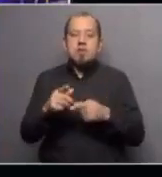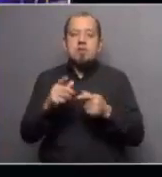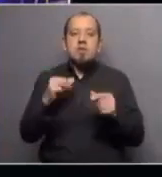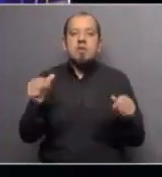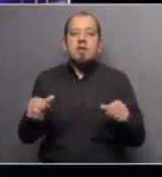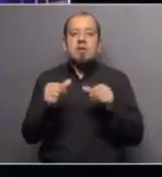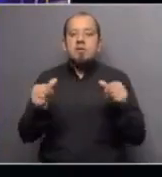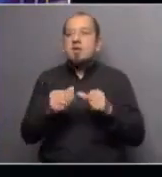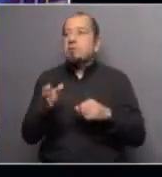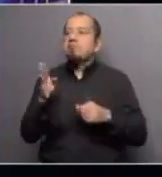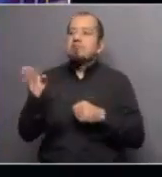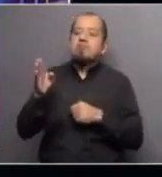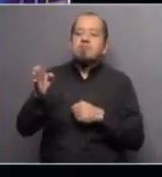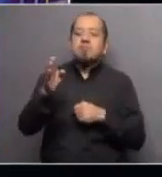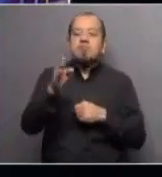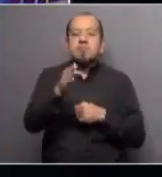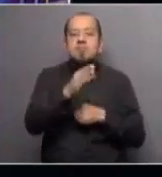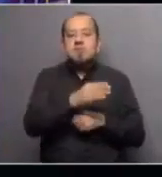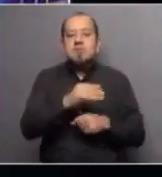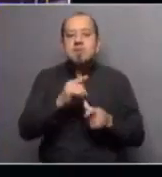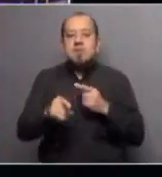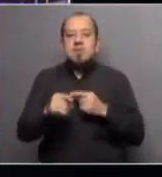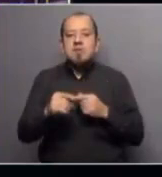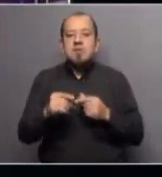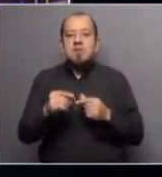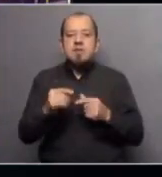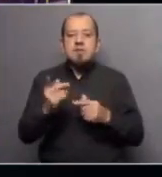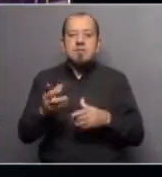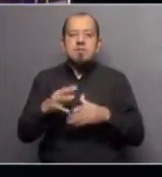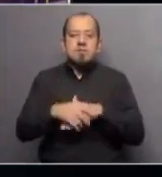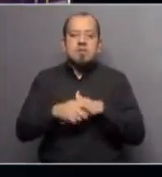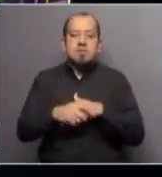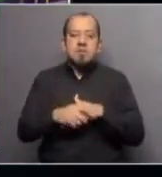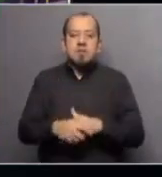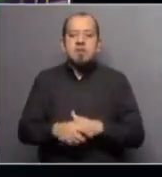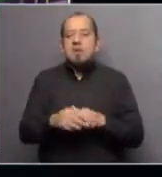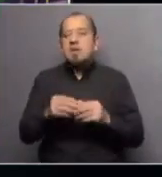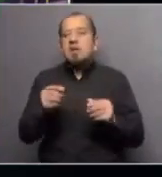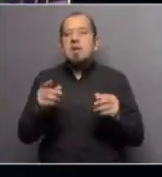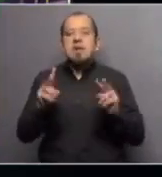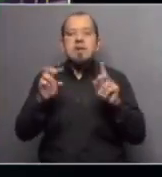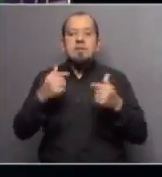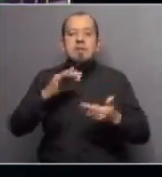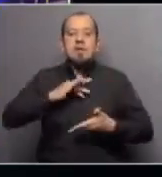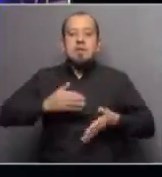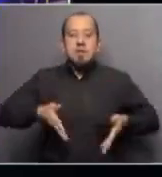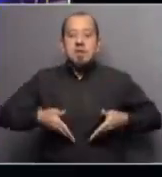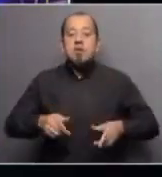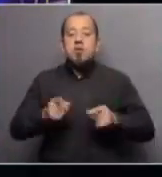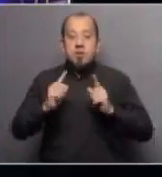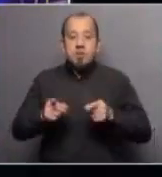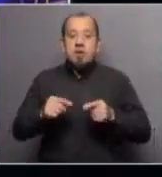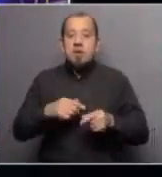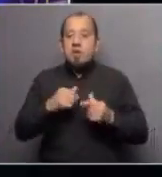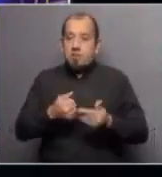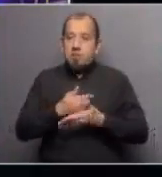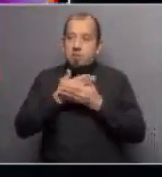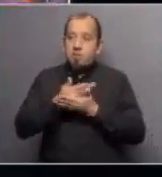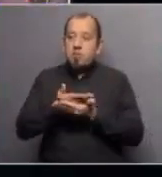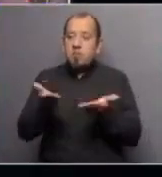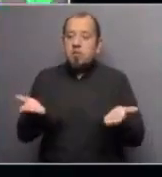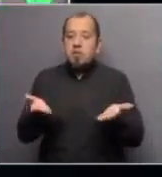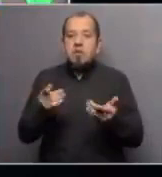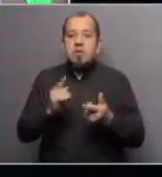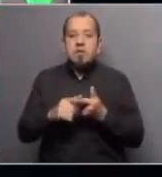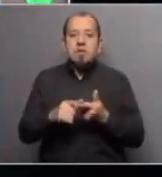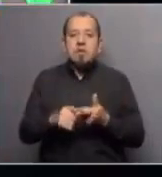los tablados, que la gente se embanderara de esa forma, sacar todo el tema de género a la vuelta, que también estaba y sigue estando muy en boga.